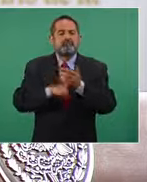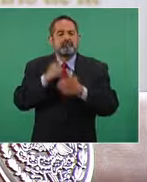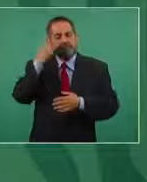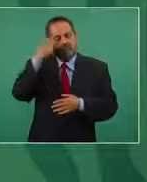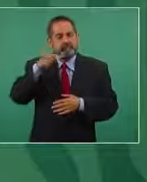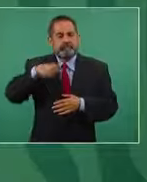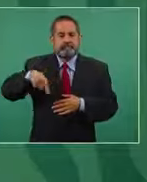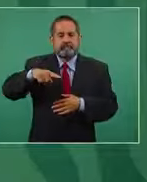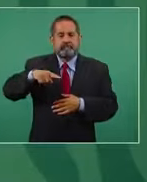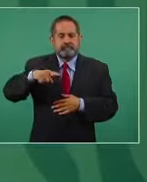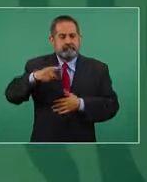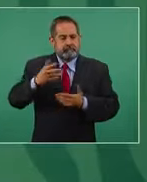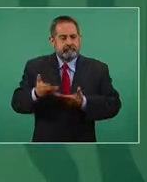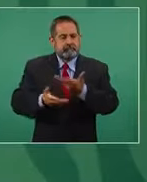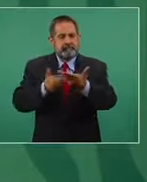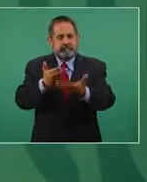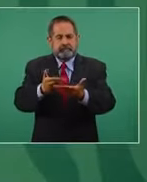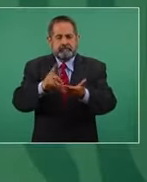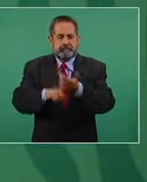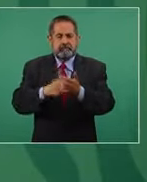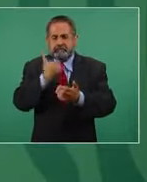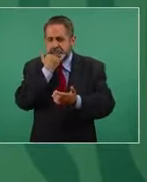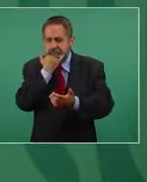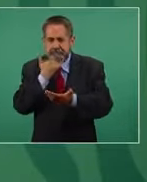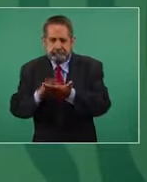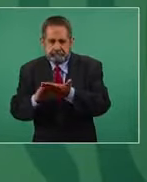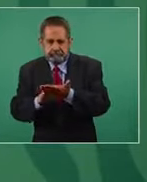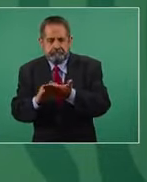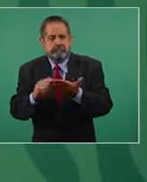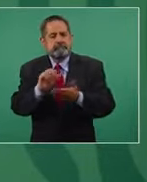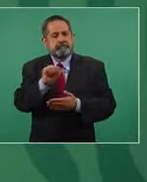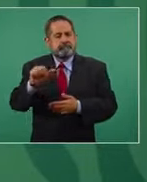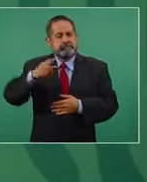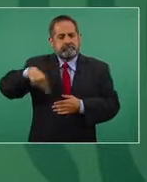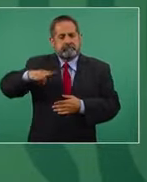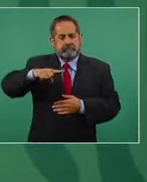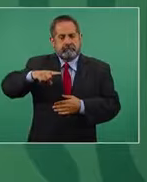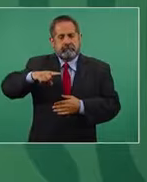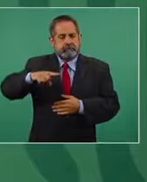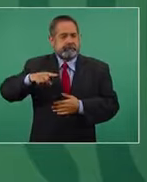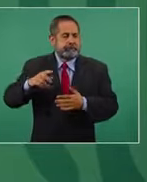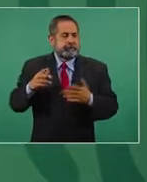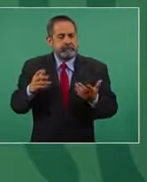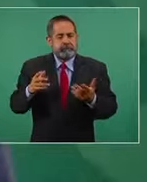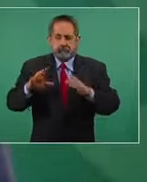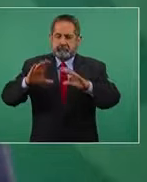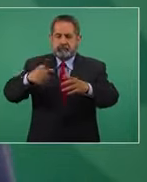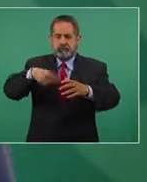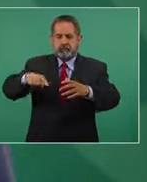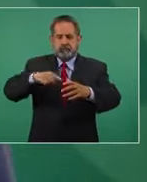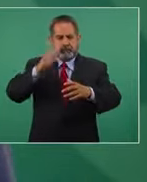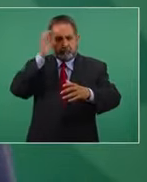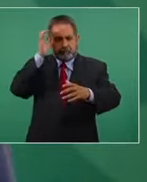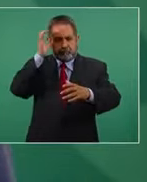para ofrecer disculpas, perdón, a la comunidad